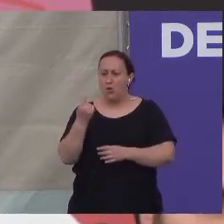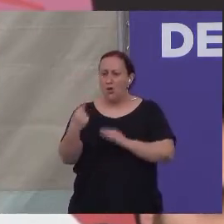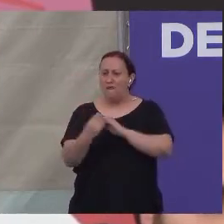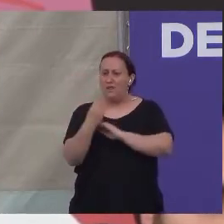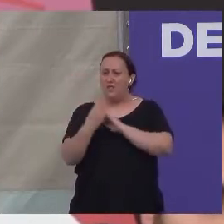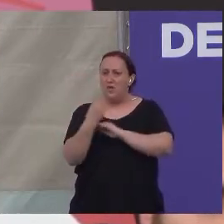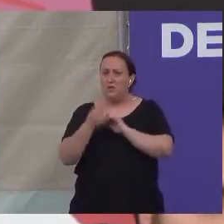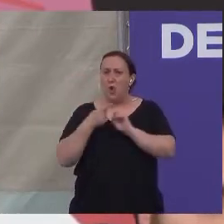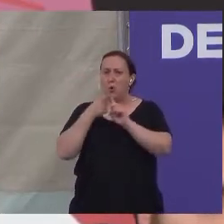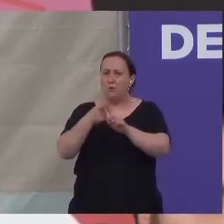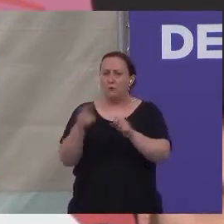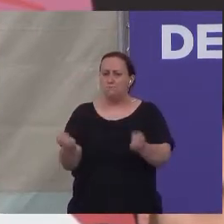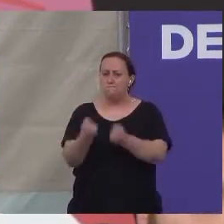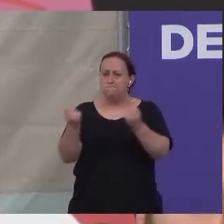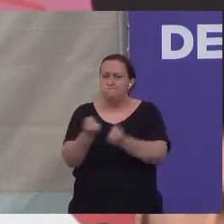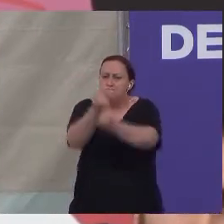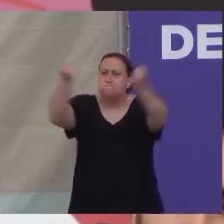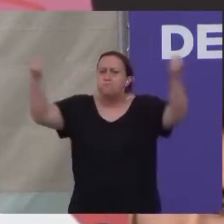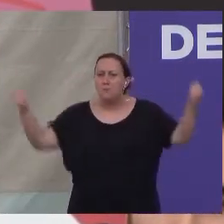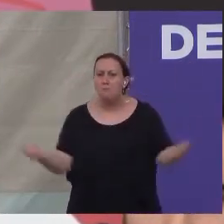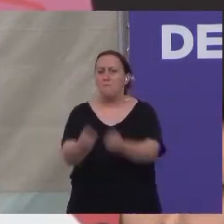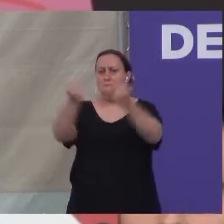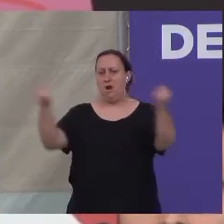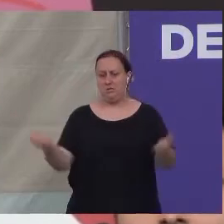potencial de actuación en la sociedad, etc.